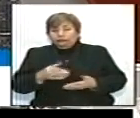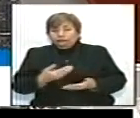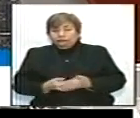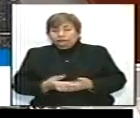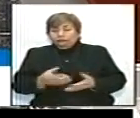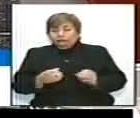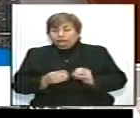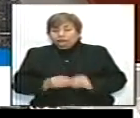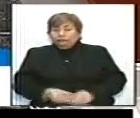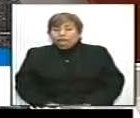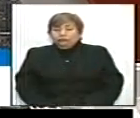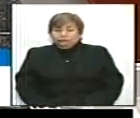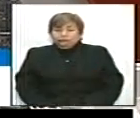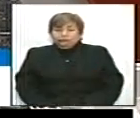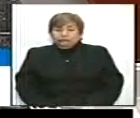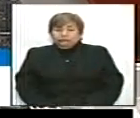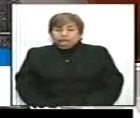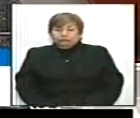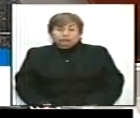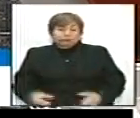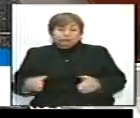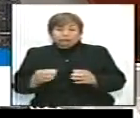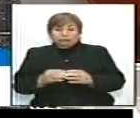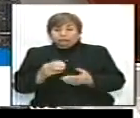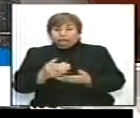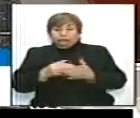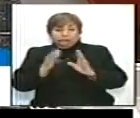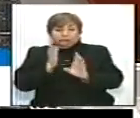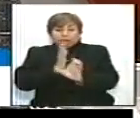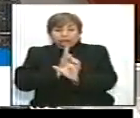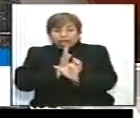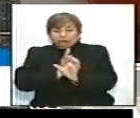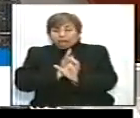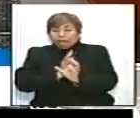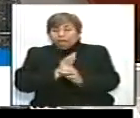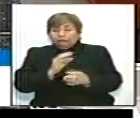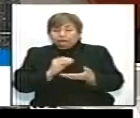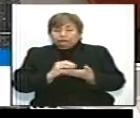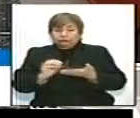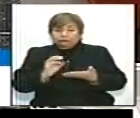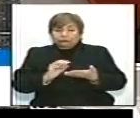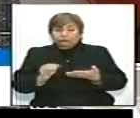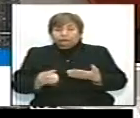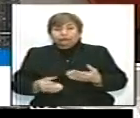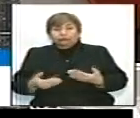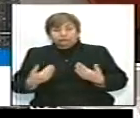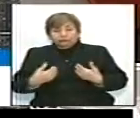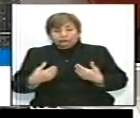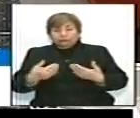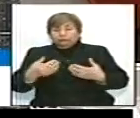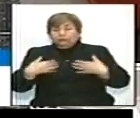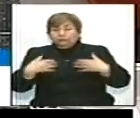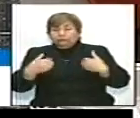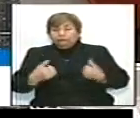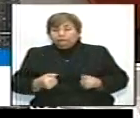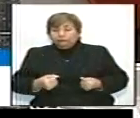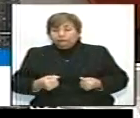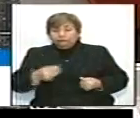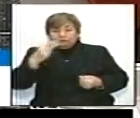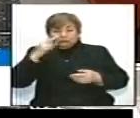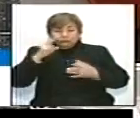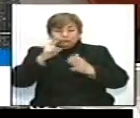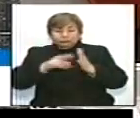del modelo de servicio. Está integrado por psicólogos, por monitores de residencia y monitores de salud que velan